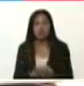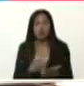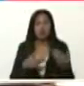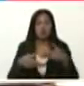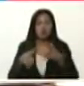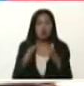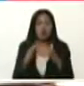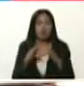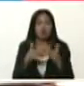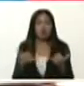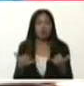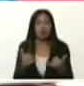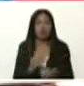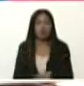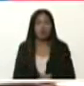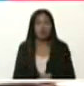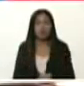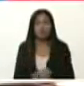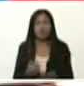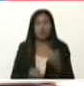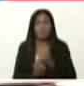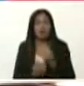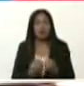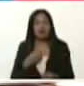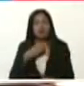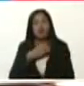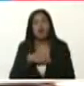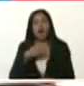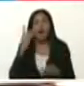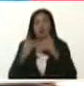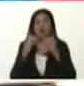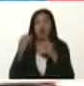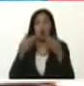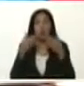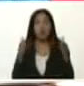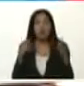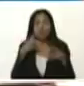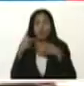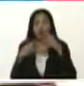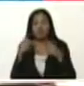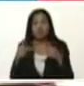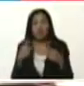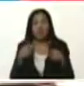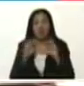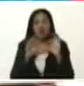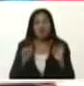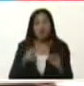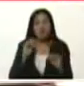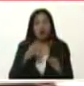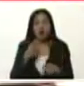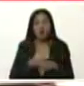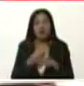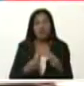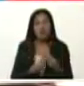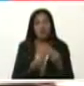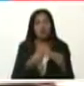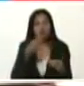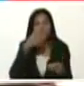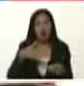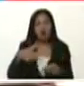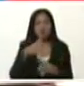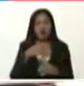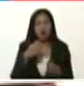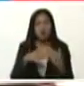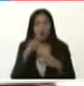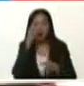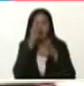construyamos en base al diálogo político, al diálogo popular. Mientras tanto, gobernemos junto al pueblo. Yo tengo una